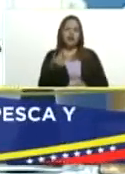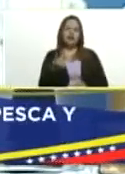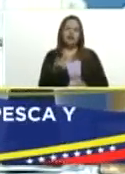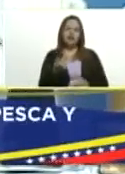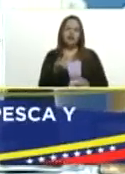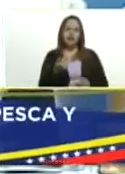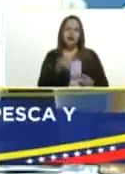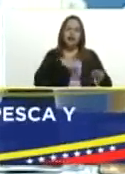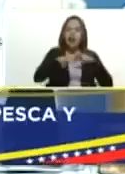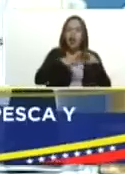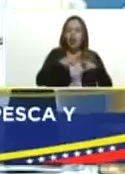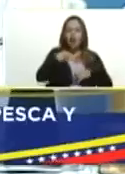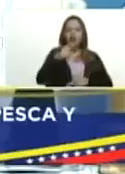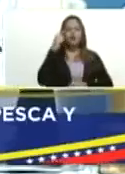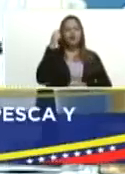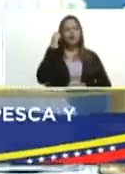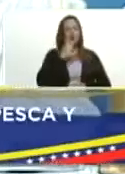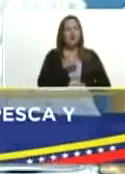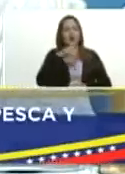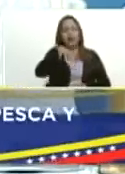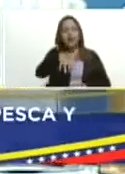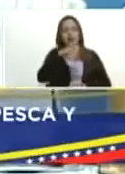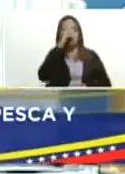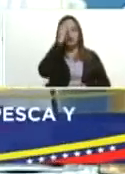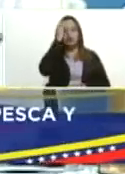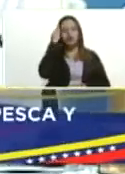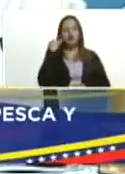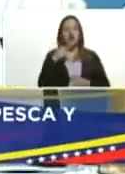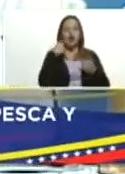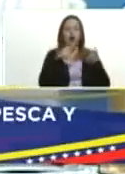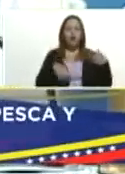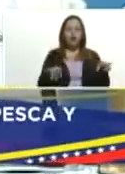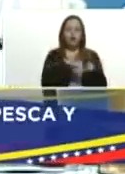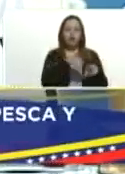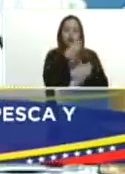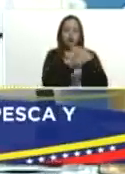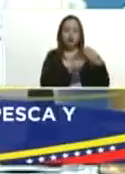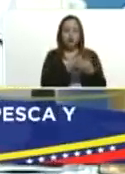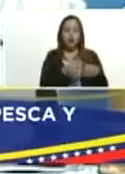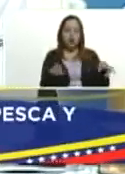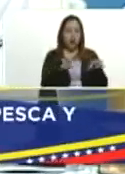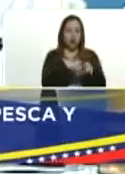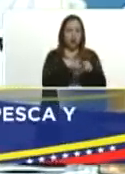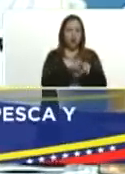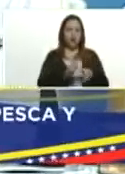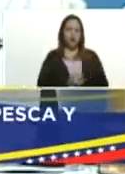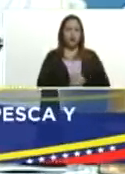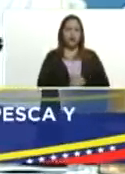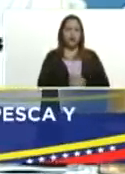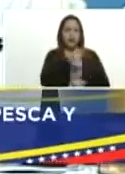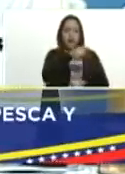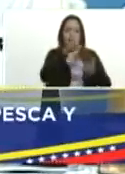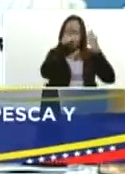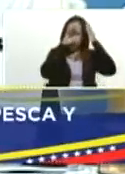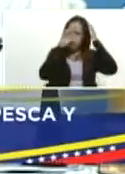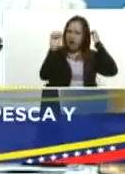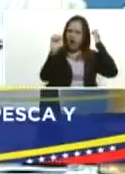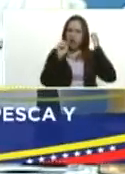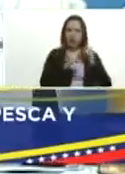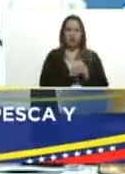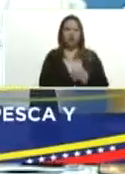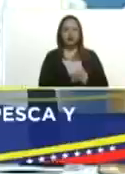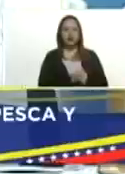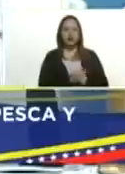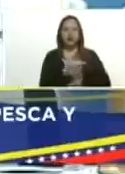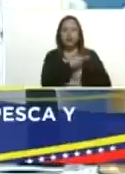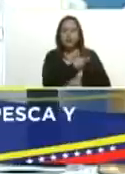Y pues, cosas como esas, presidente, como la que ese embajador de la época